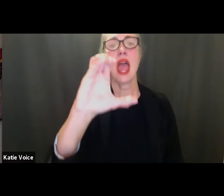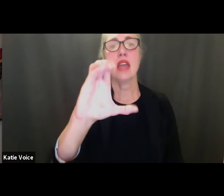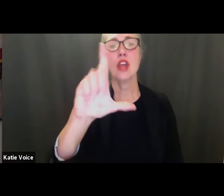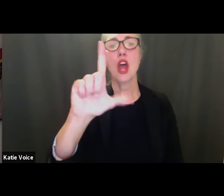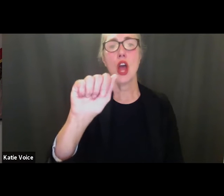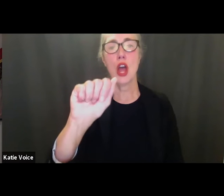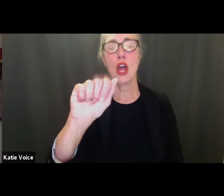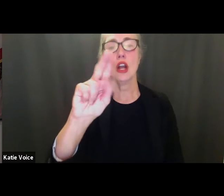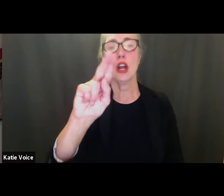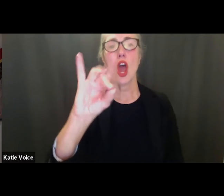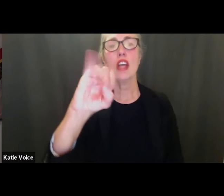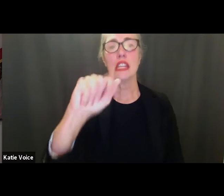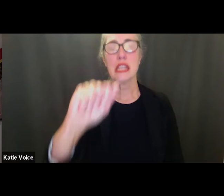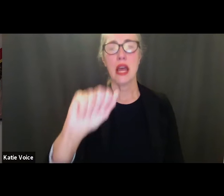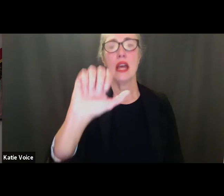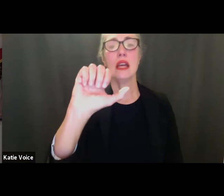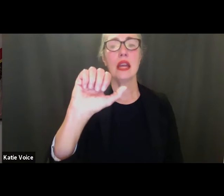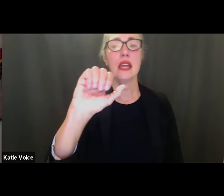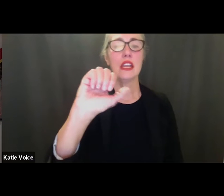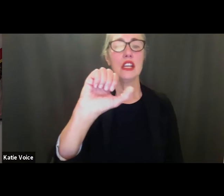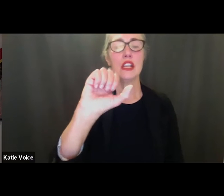continuación.